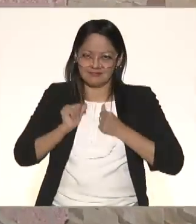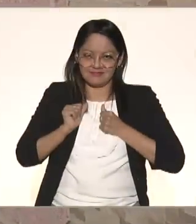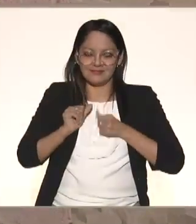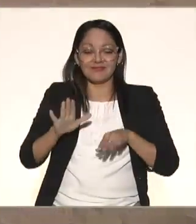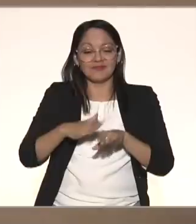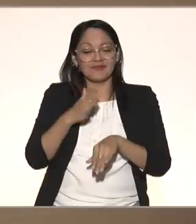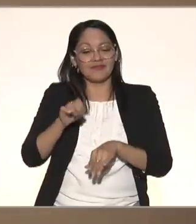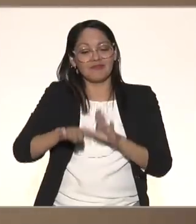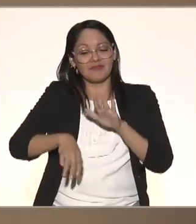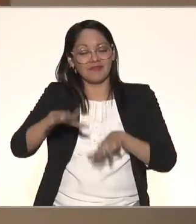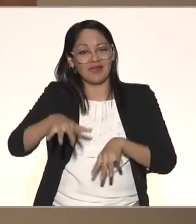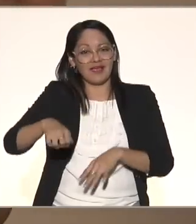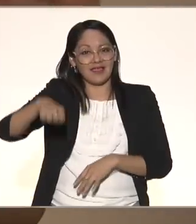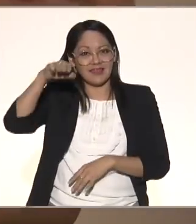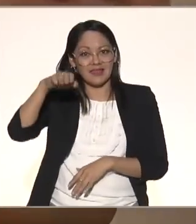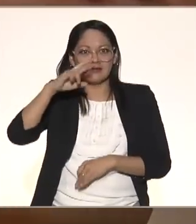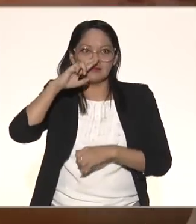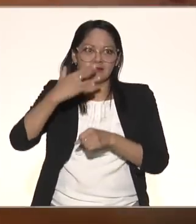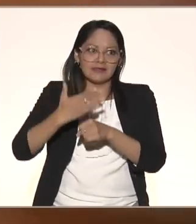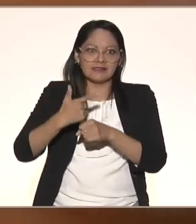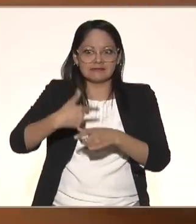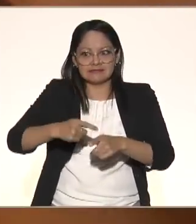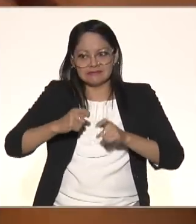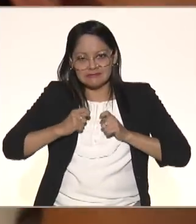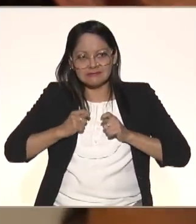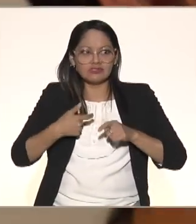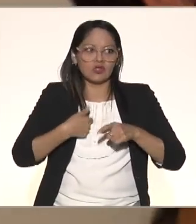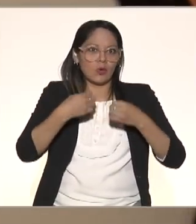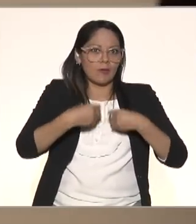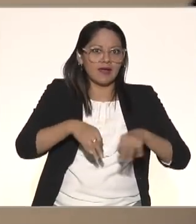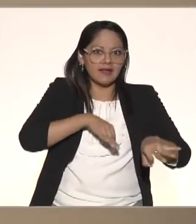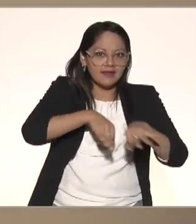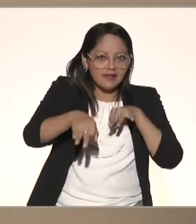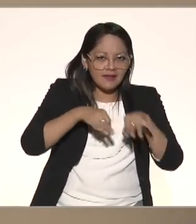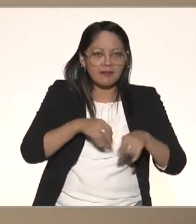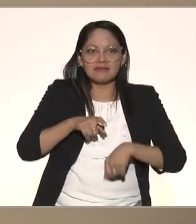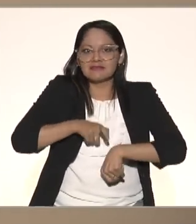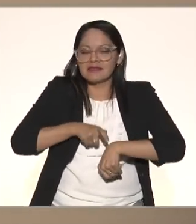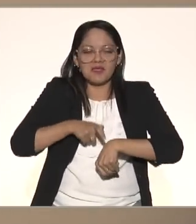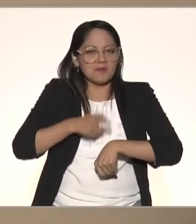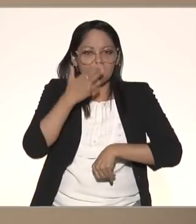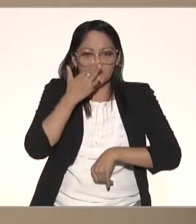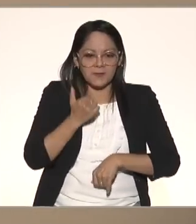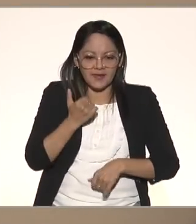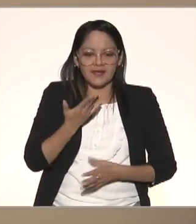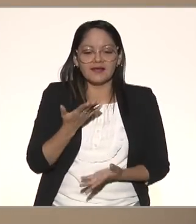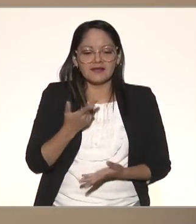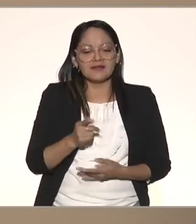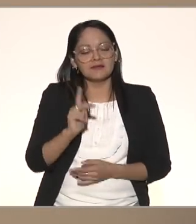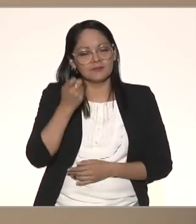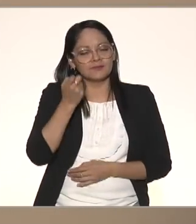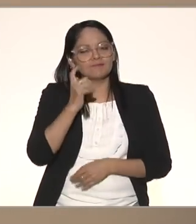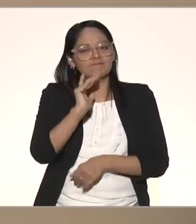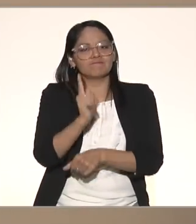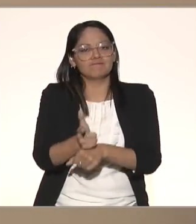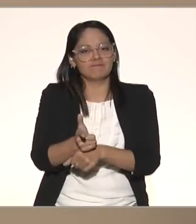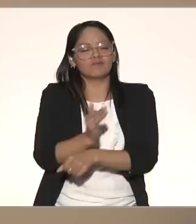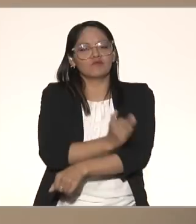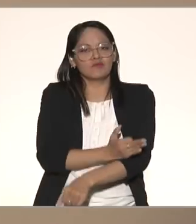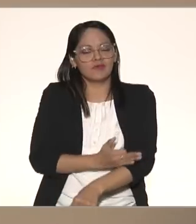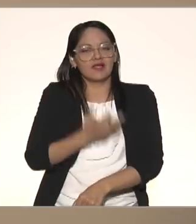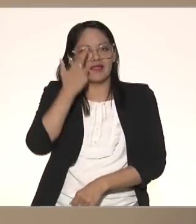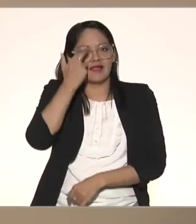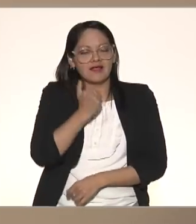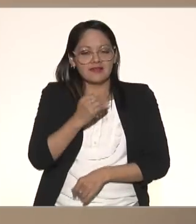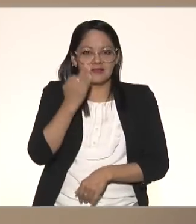sí, ya llega una edad en la que ya tienes más responsabilidades, tienes trabajo, tienes menos tiempo, ¿no? Entonces, pues sí, ya te das cuenta de lo valioso que